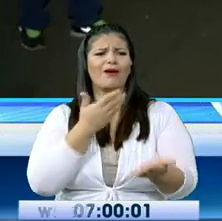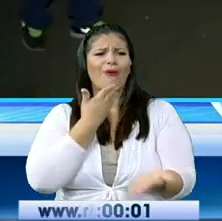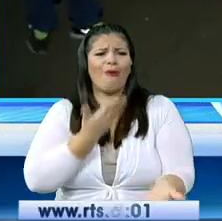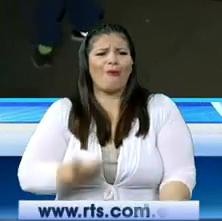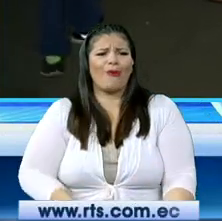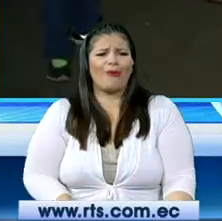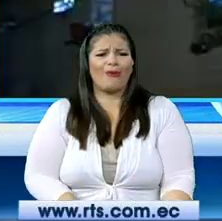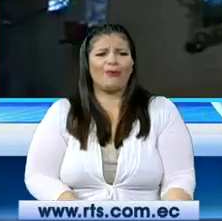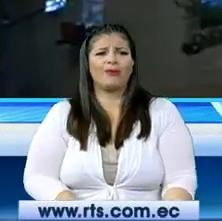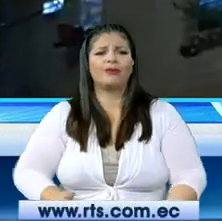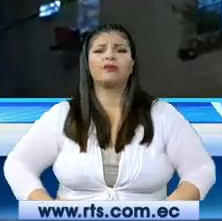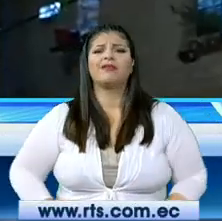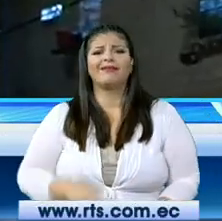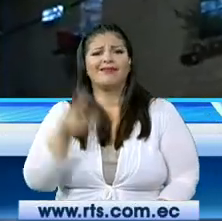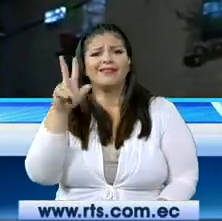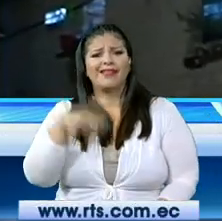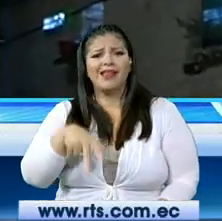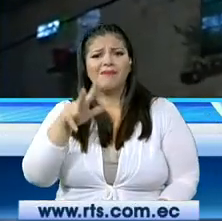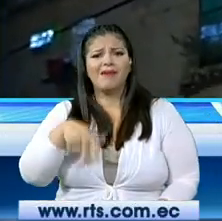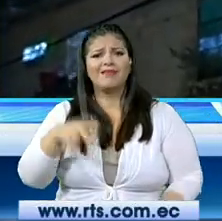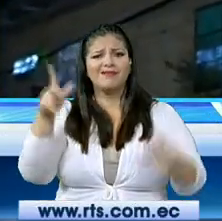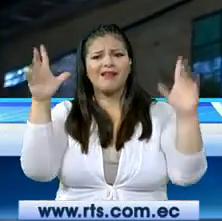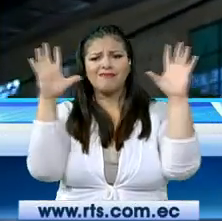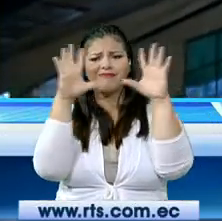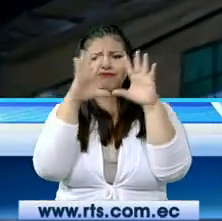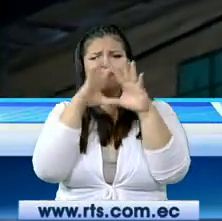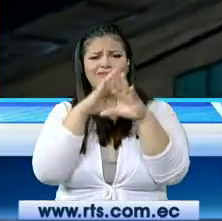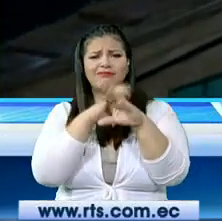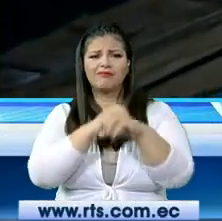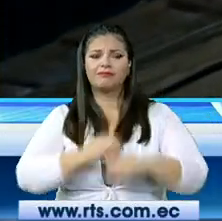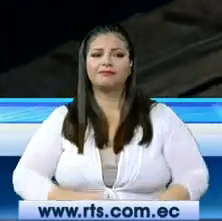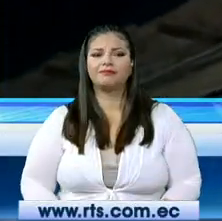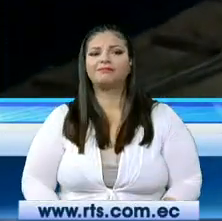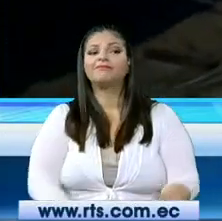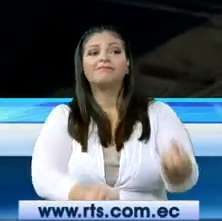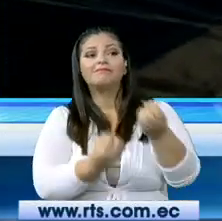peligro. Tienen 3 meses en penumbras. Por favor. Bueno, Jorge, muchas gracias por la información. Continuamos.